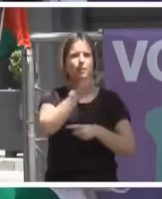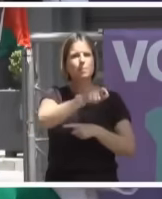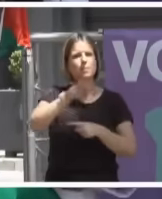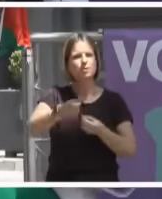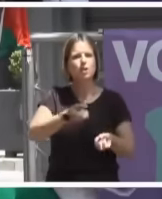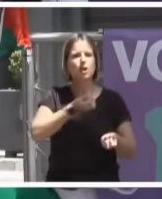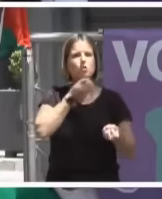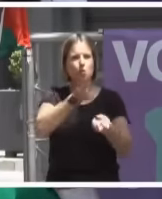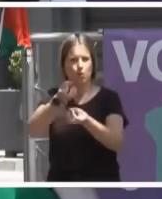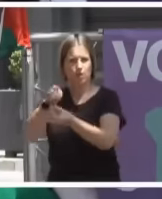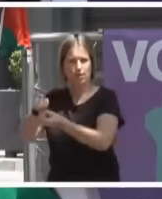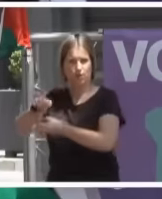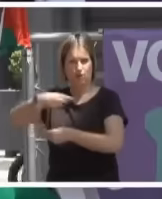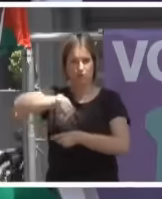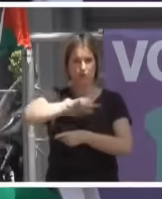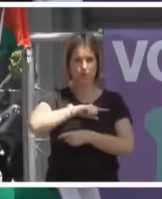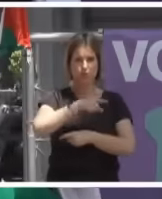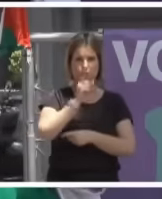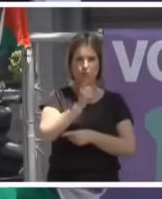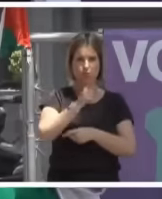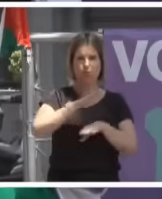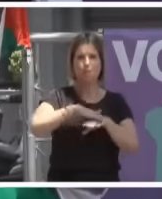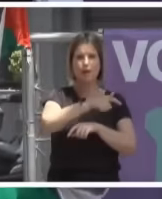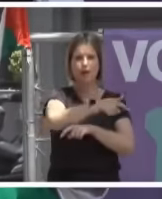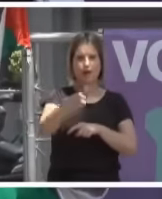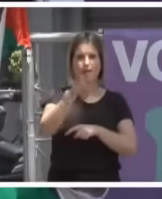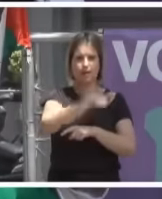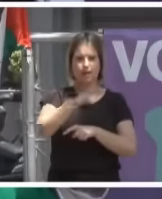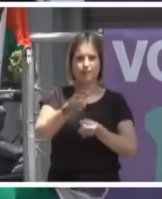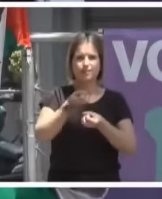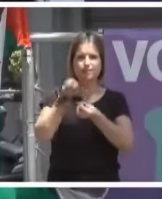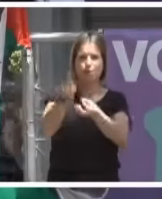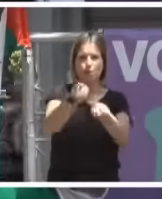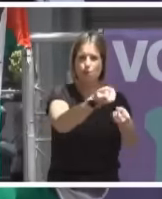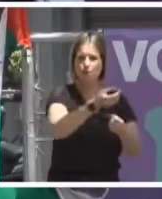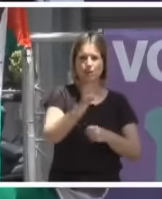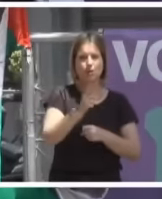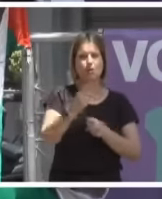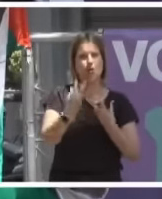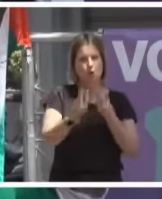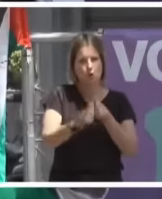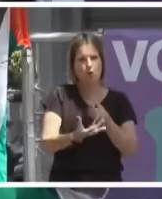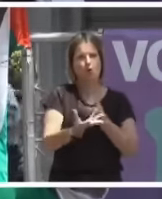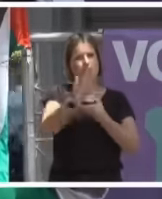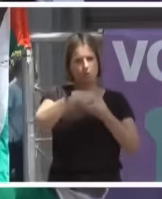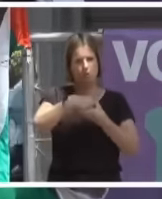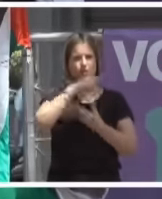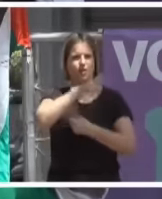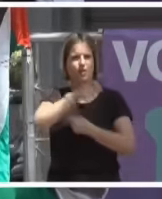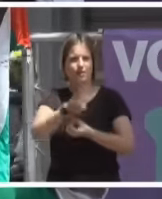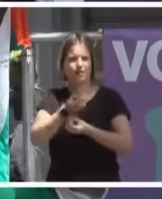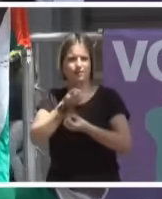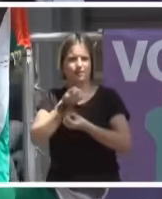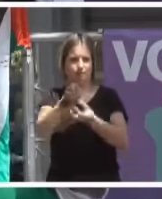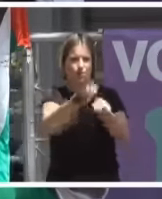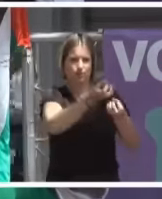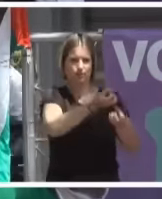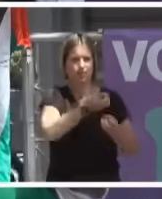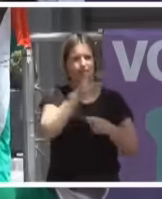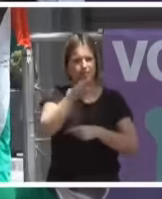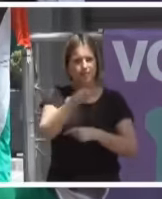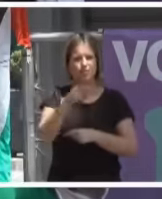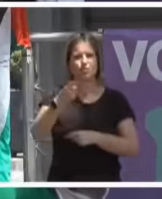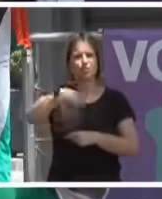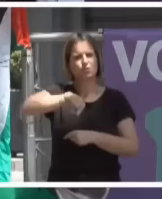populares. Nosotros no solamente comunicamos para la gente, sino que tratamos de comunicar con la gente. Y esa es lo que tenemos que hacer, es